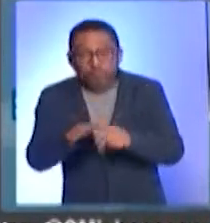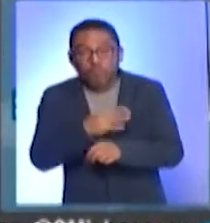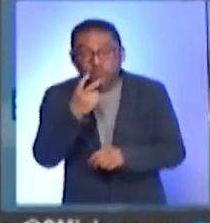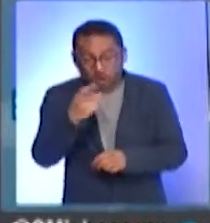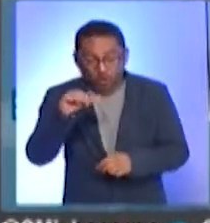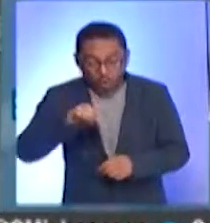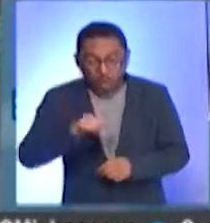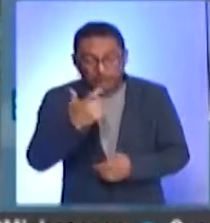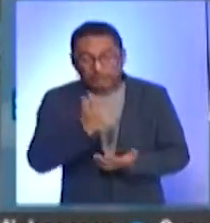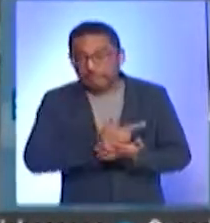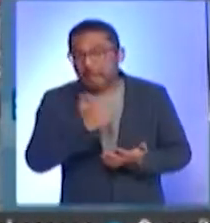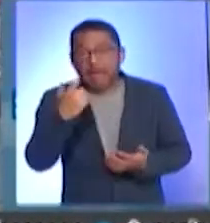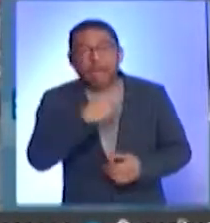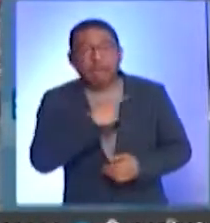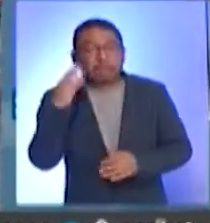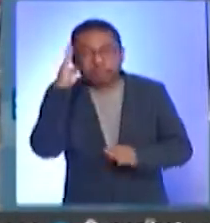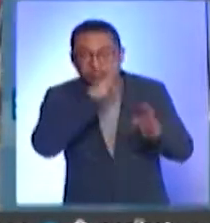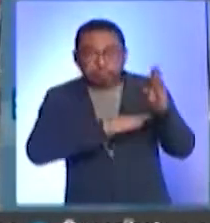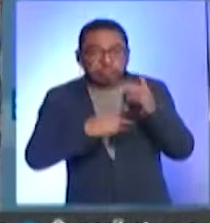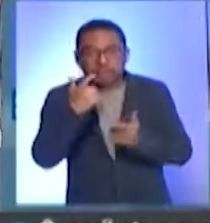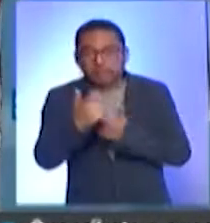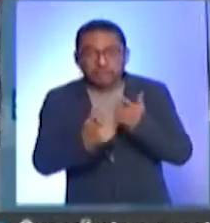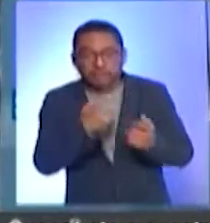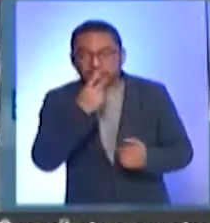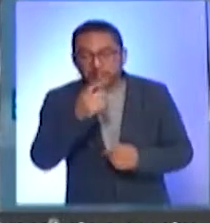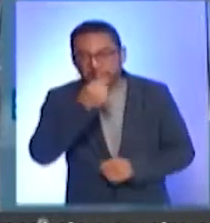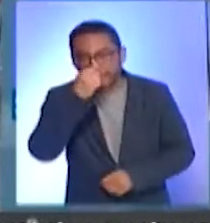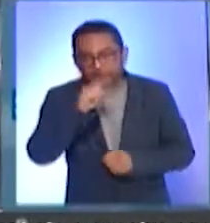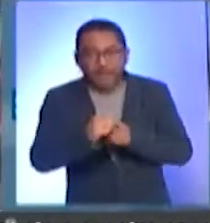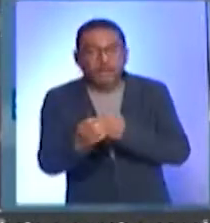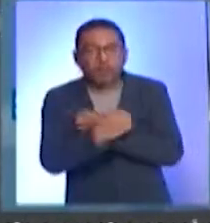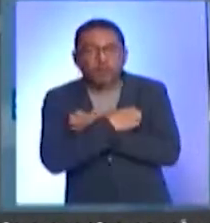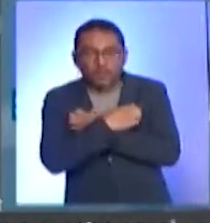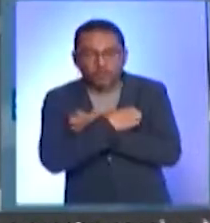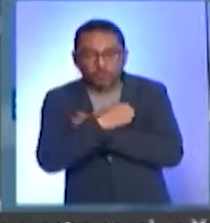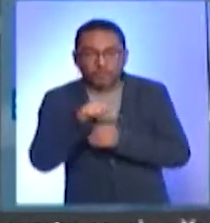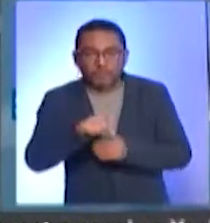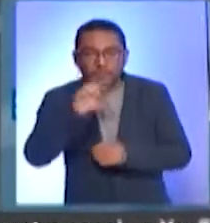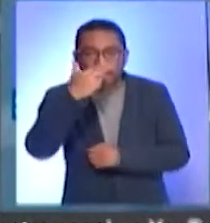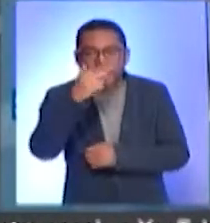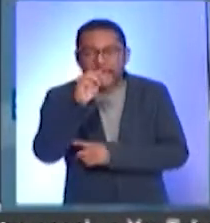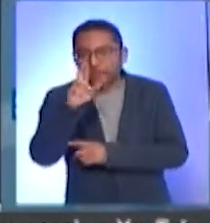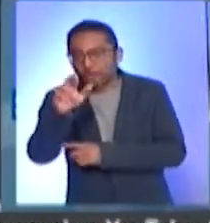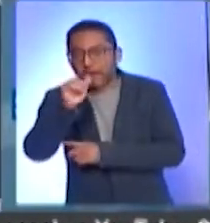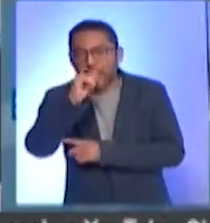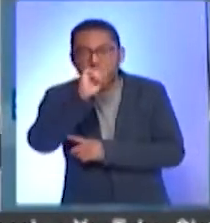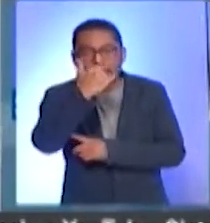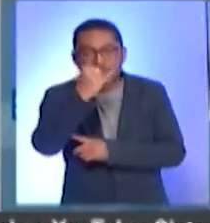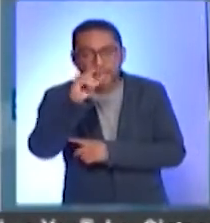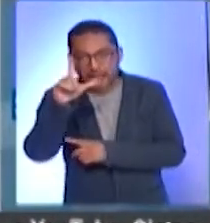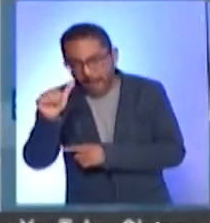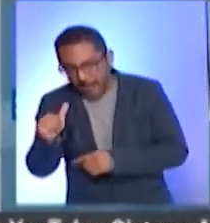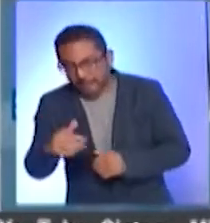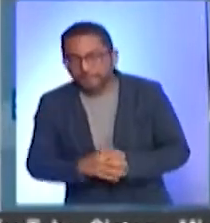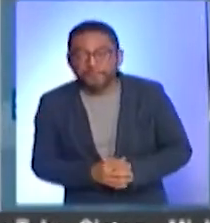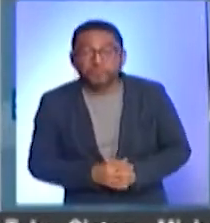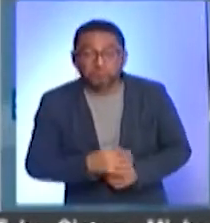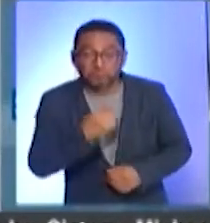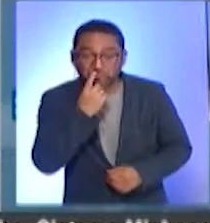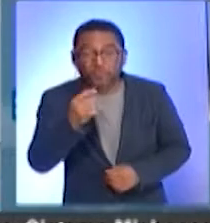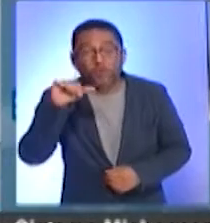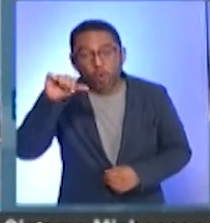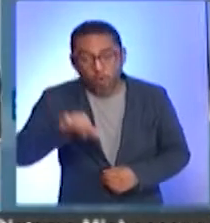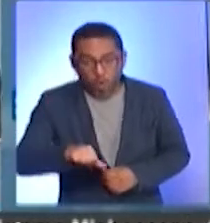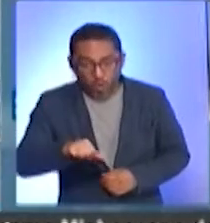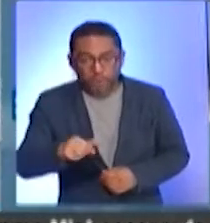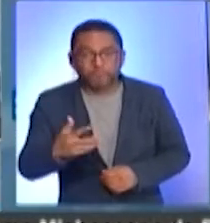conflictos económicos así lo señaló el secretario de educación héctor ayala morales el día de hoy nos